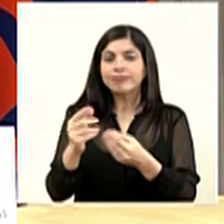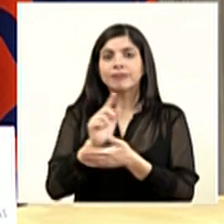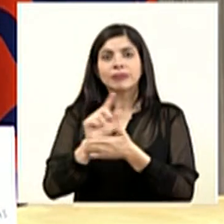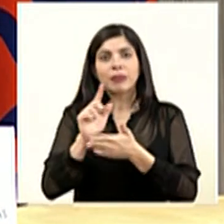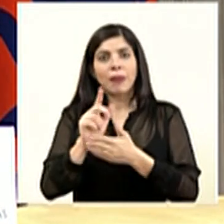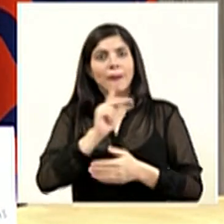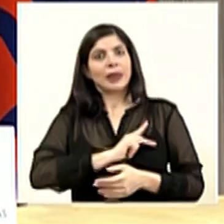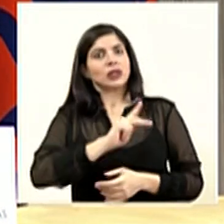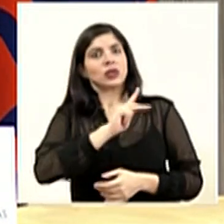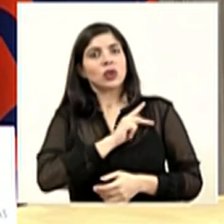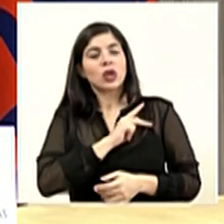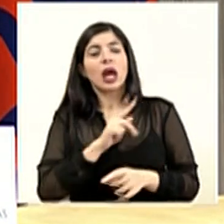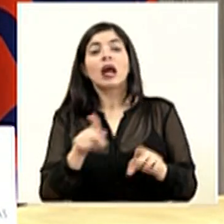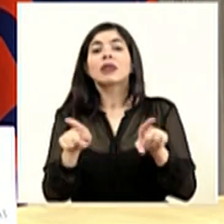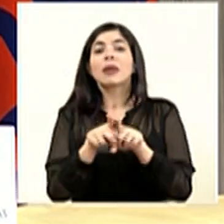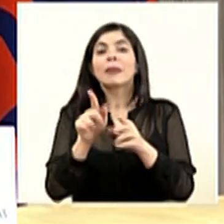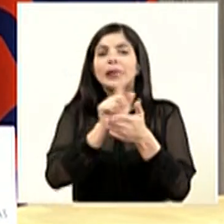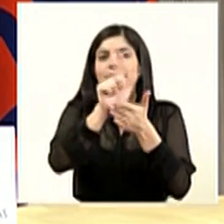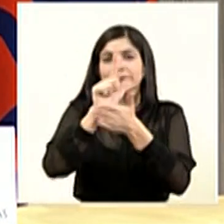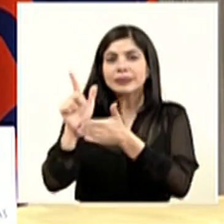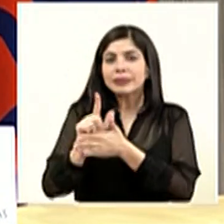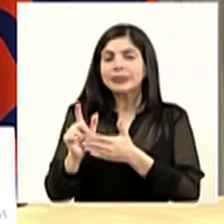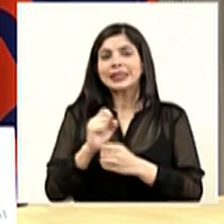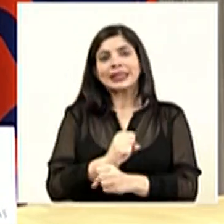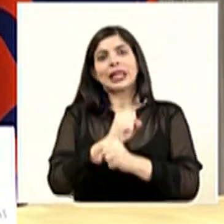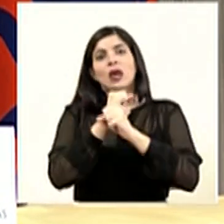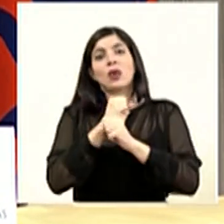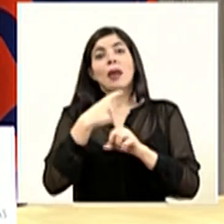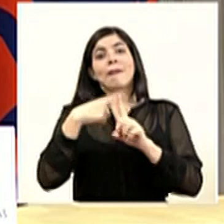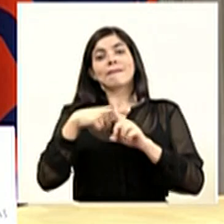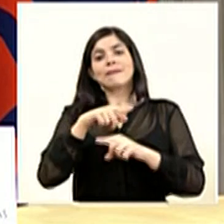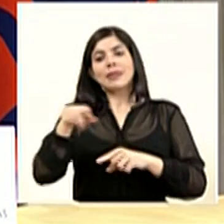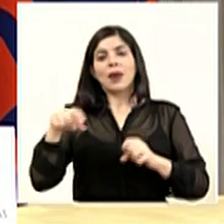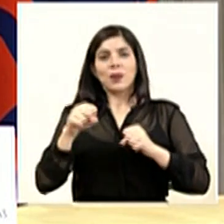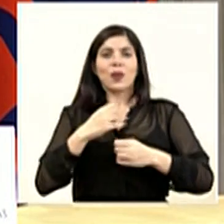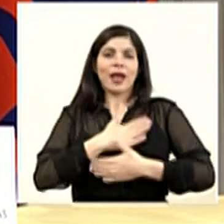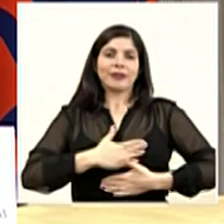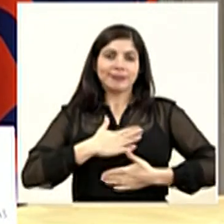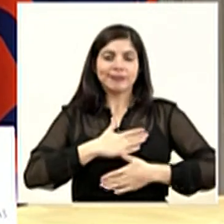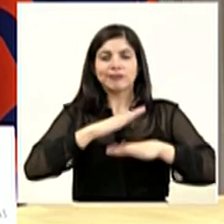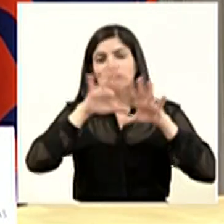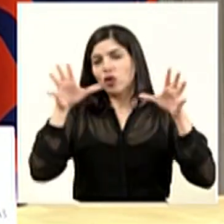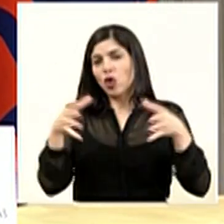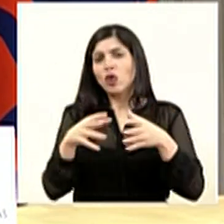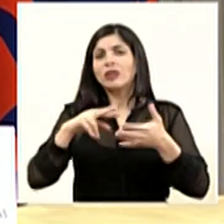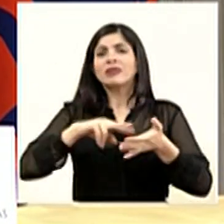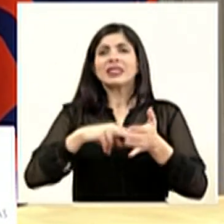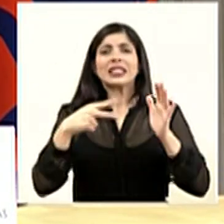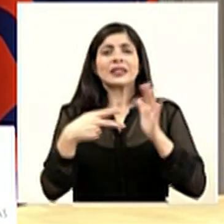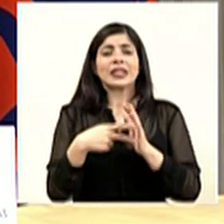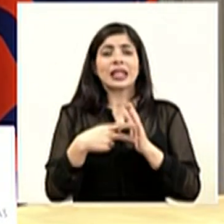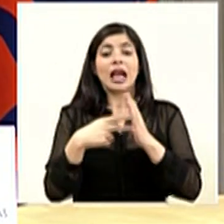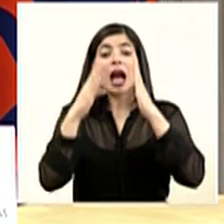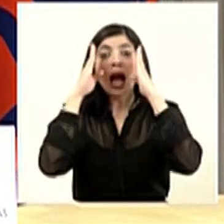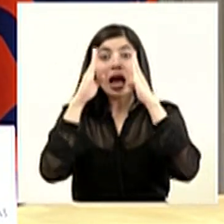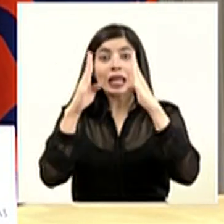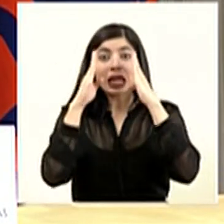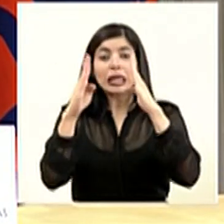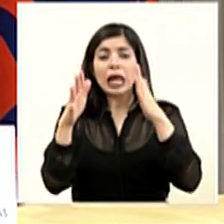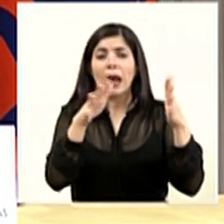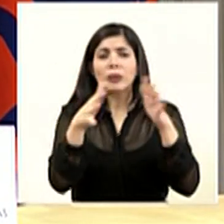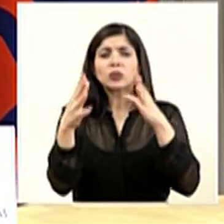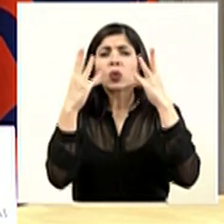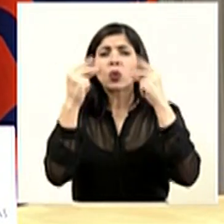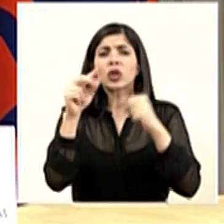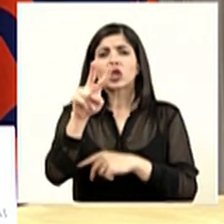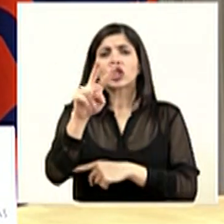personal, asimismo limpieza, seguridad y entretenimiento, entre otras actividades. Estamos hablando de la atención de